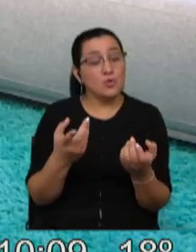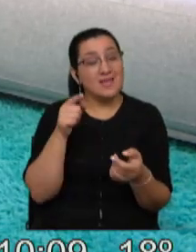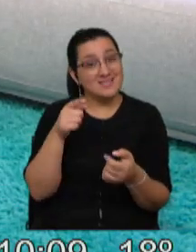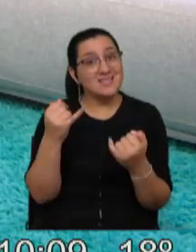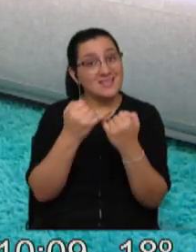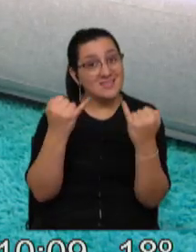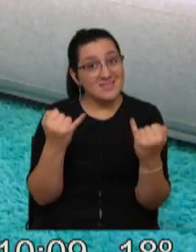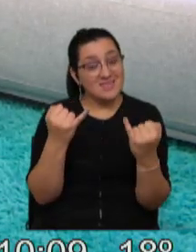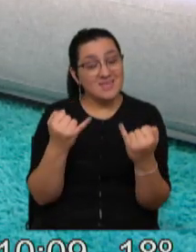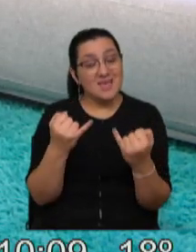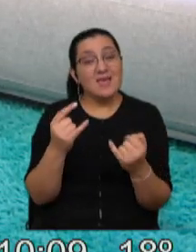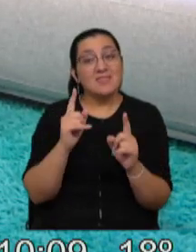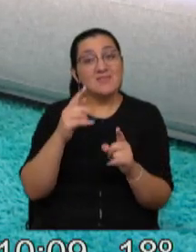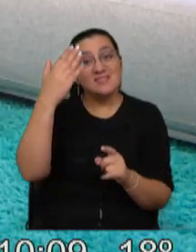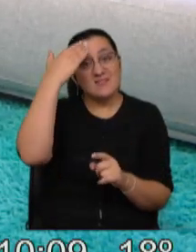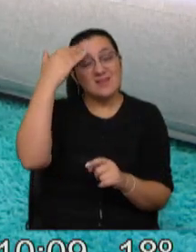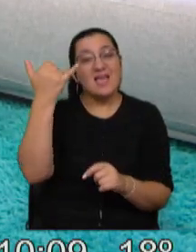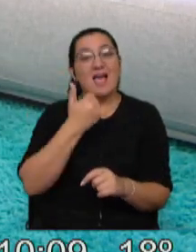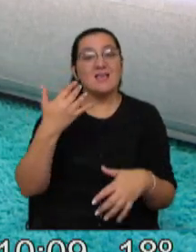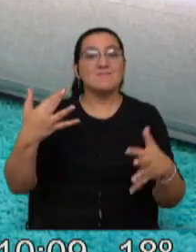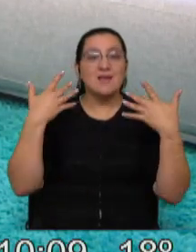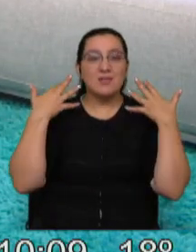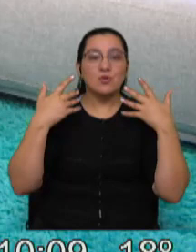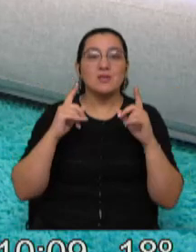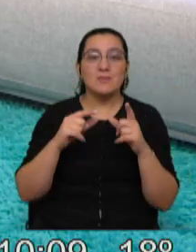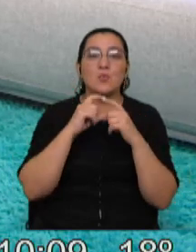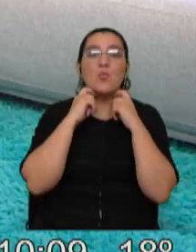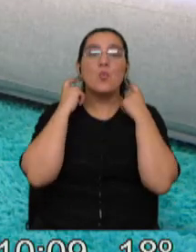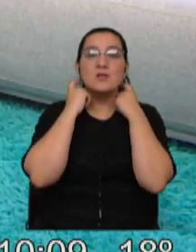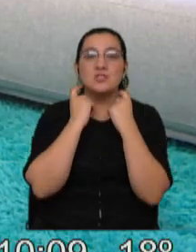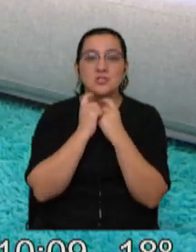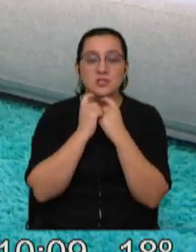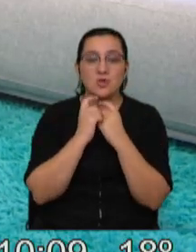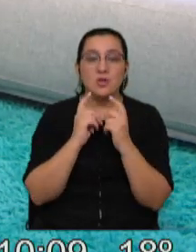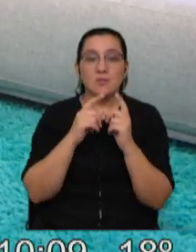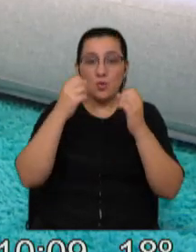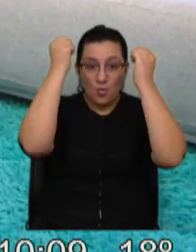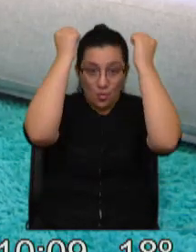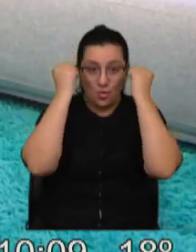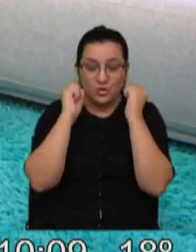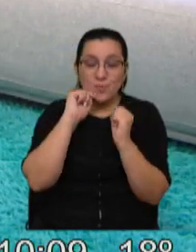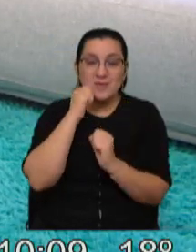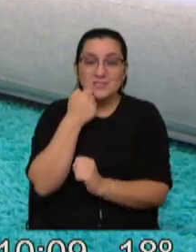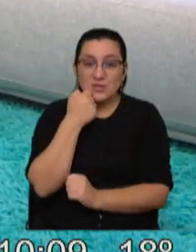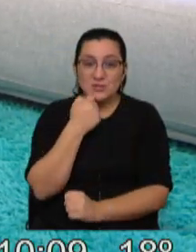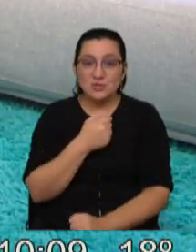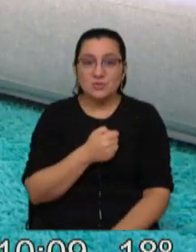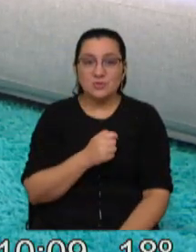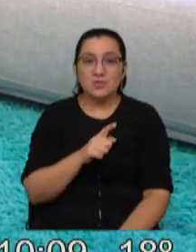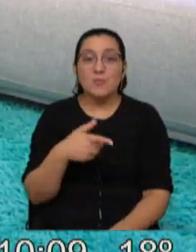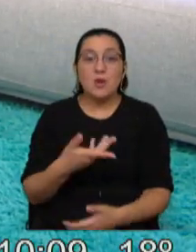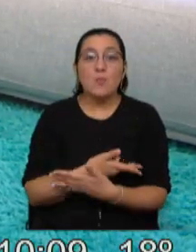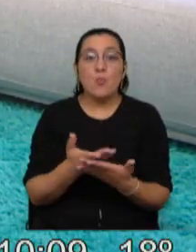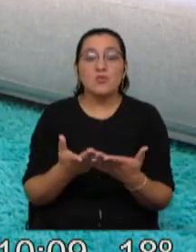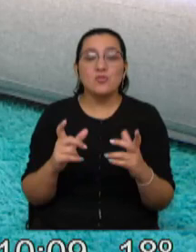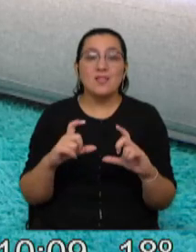tengan sabiendo que... Y me regalaron también un cuellito y un gorrito precioso. Qué lindo. Y después les muestro del